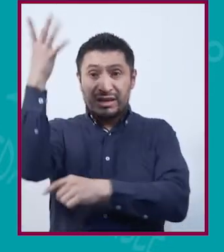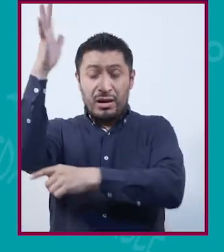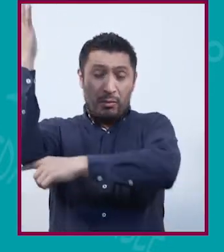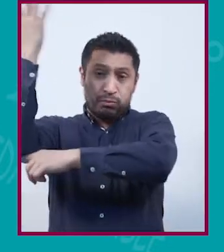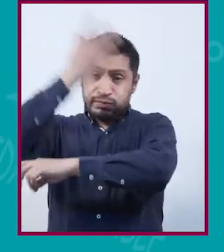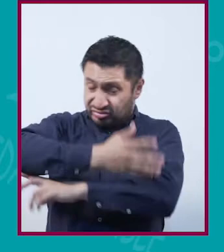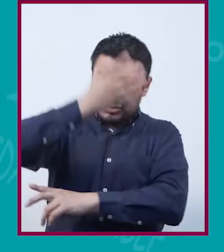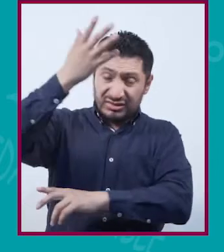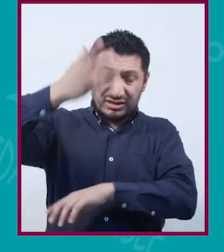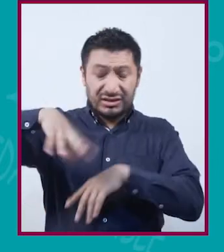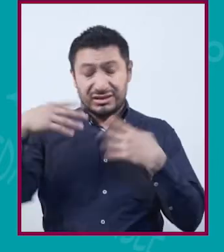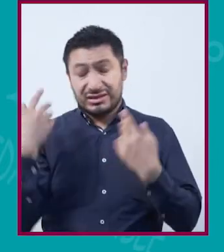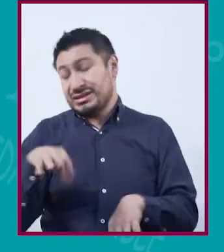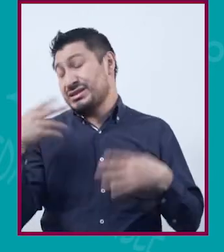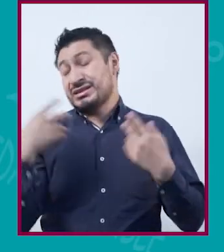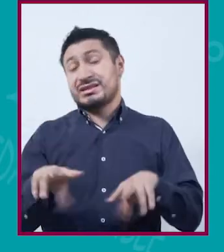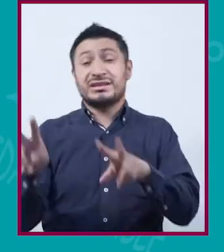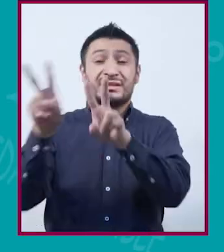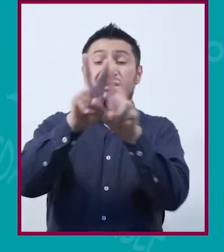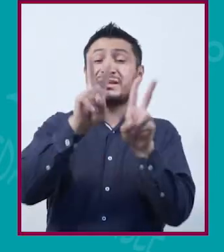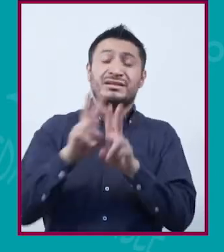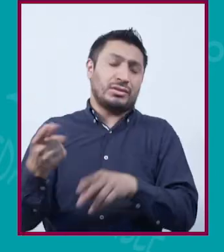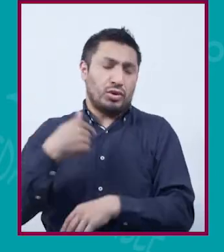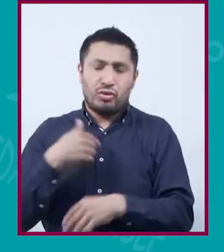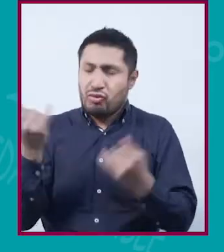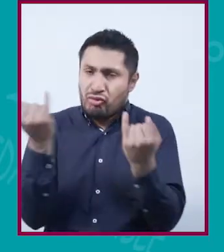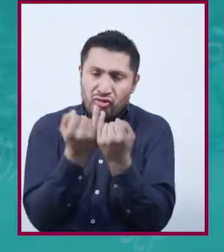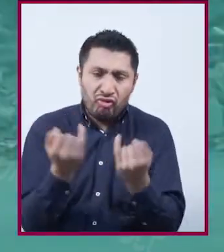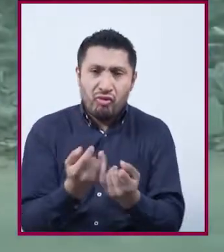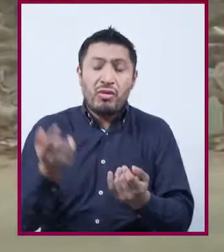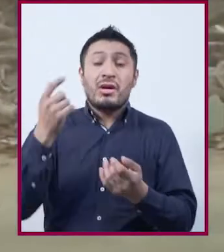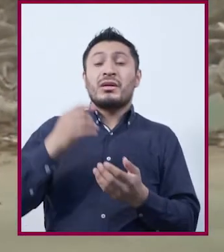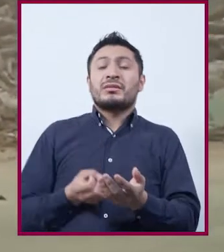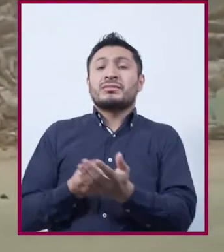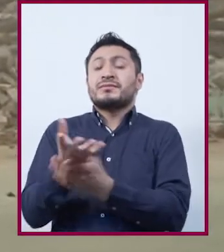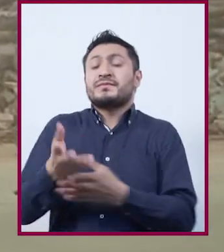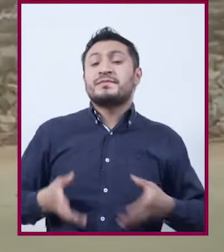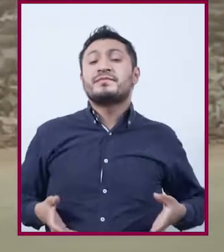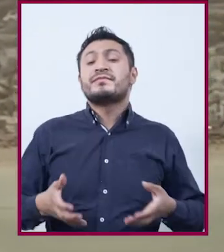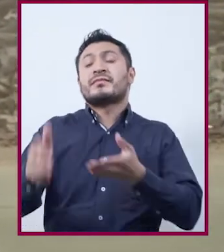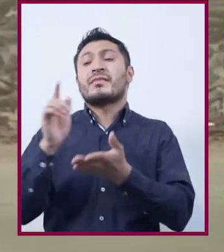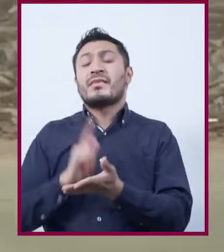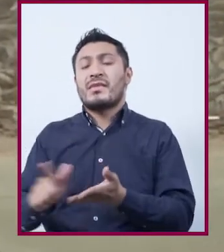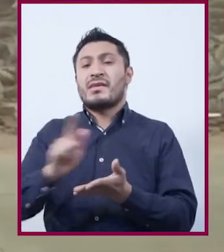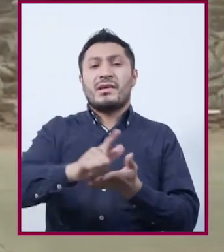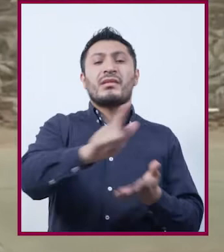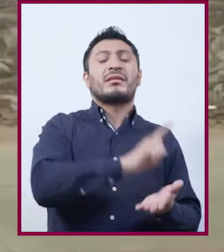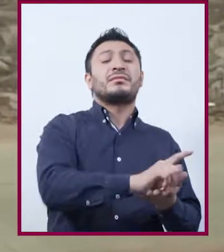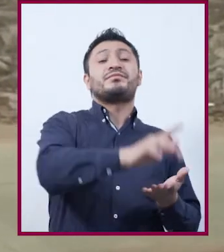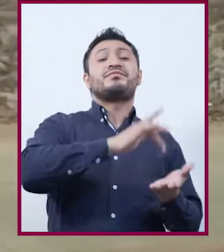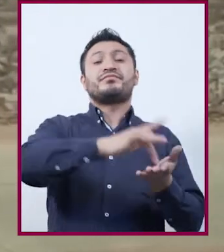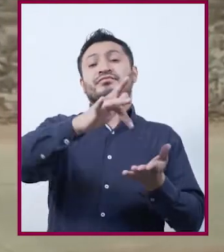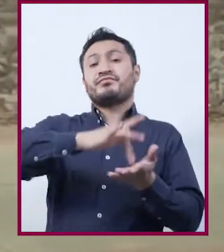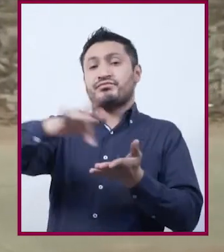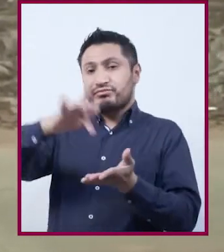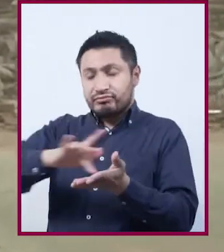sus casas, y pues entre todos los vecinos, incluyéndome, salimos a limpiar lo que son las calles y